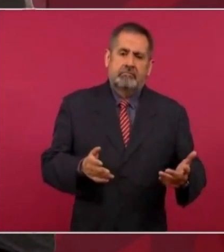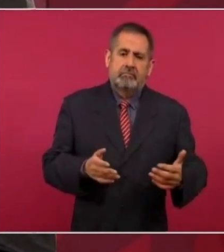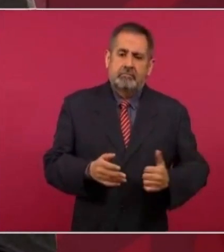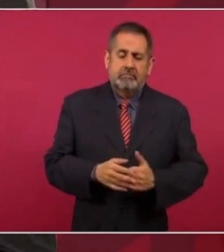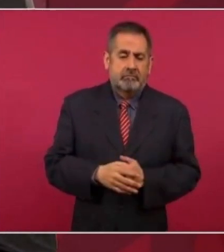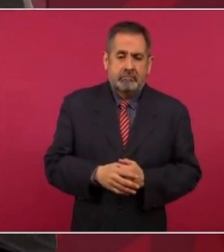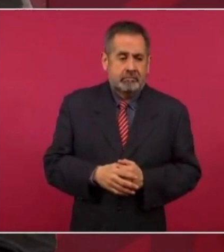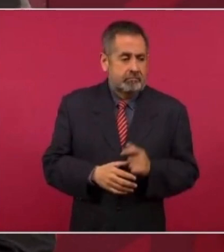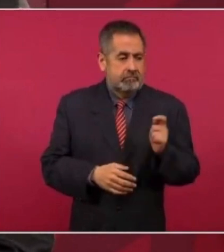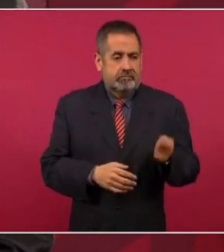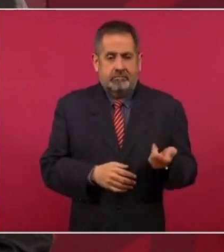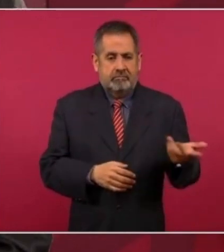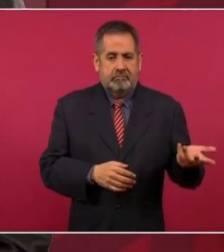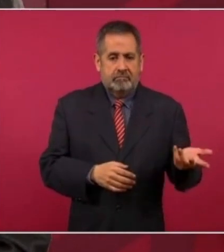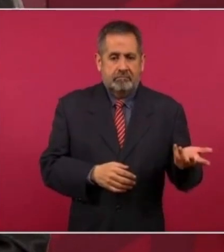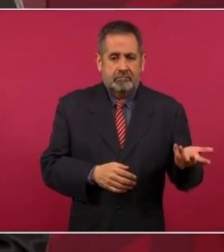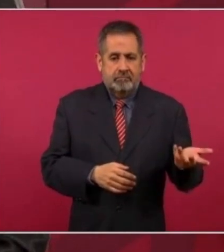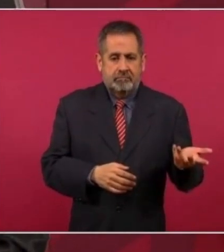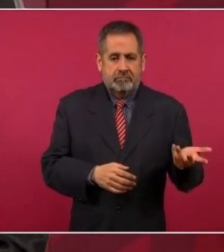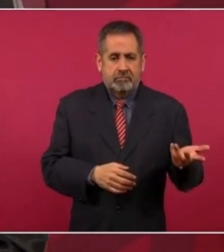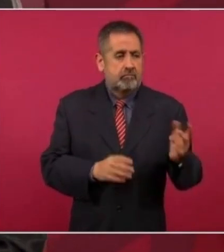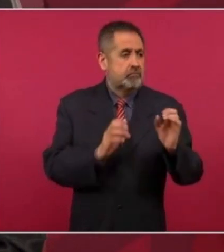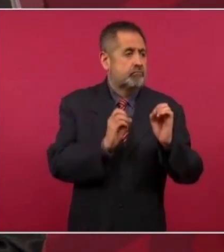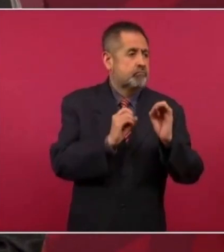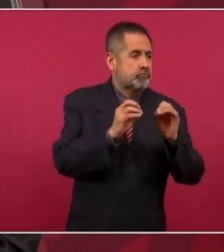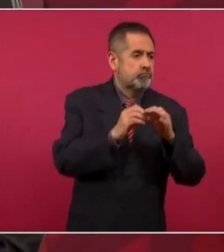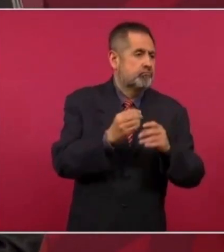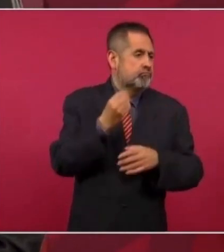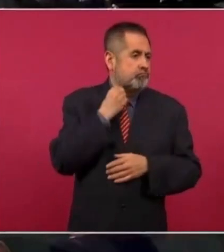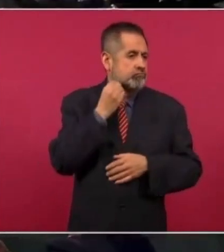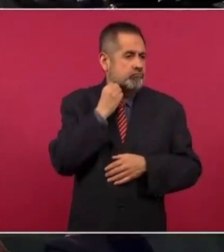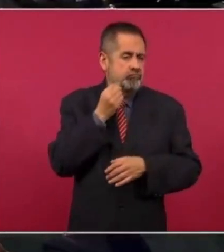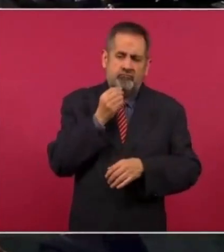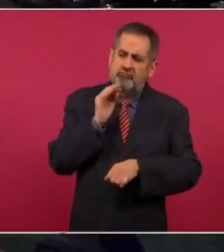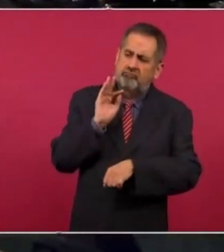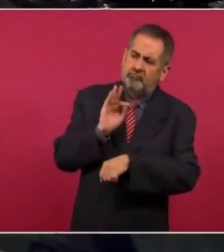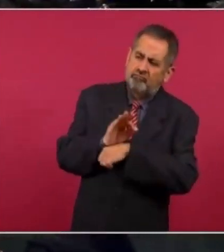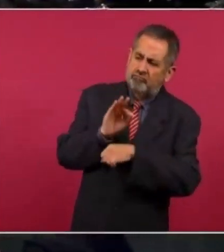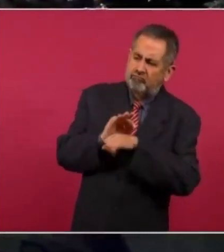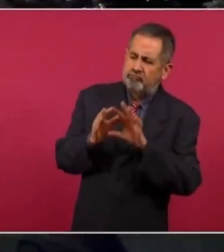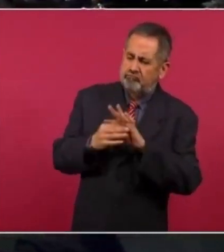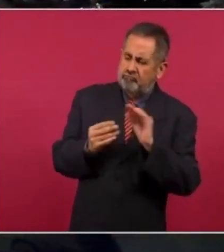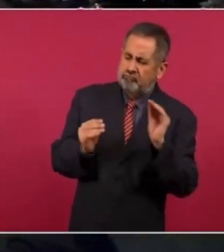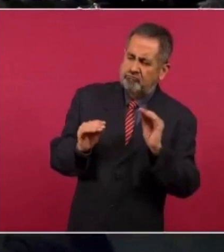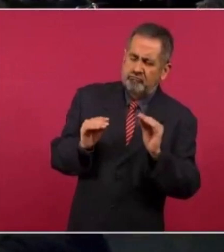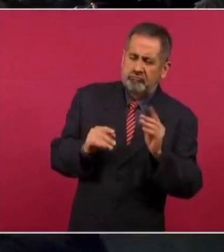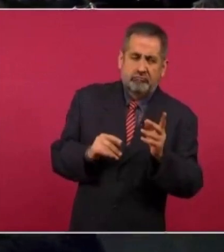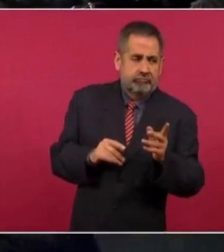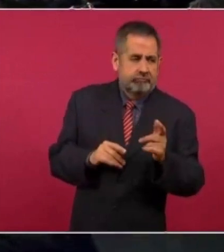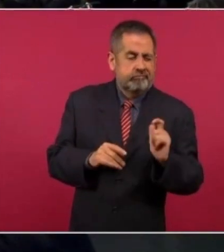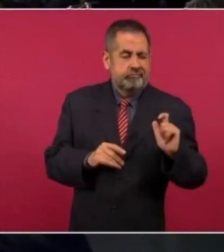solo porque tienen buenos despachos de fiscalistas.